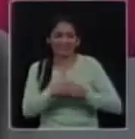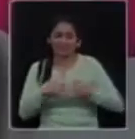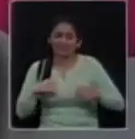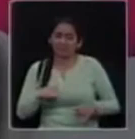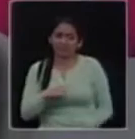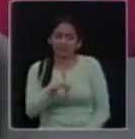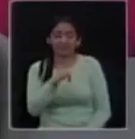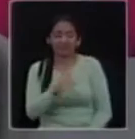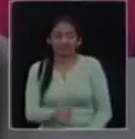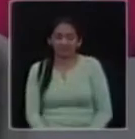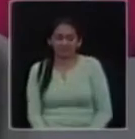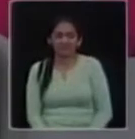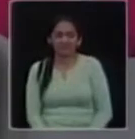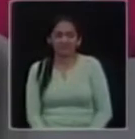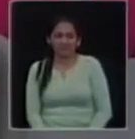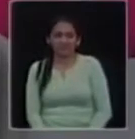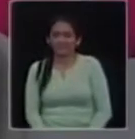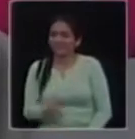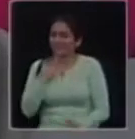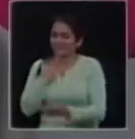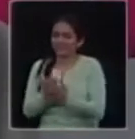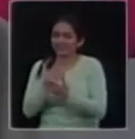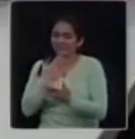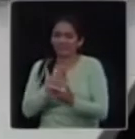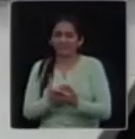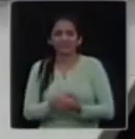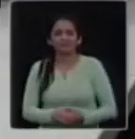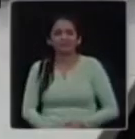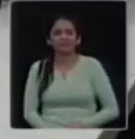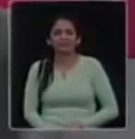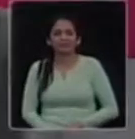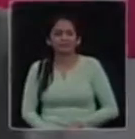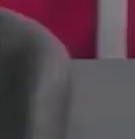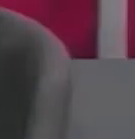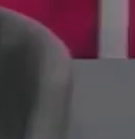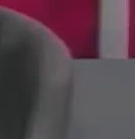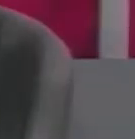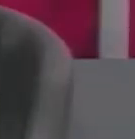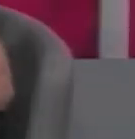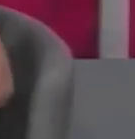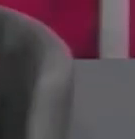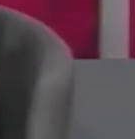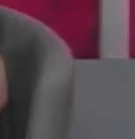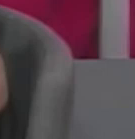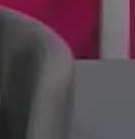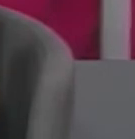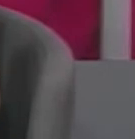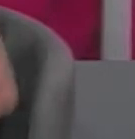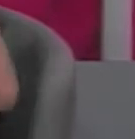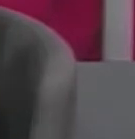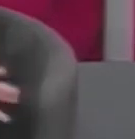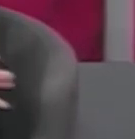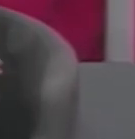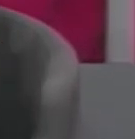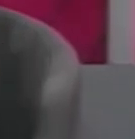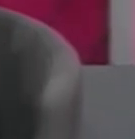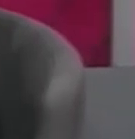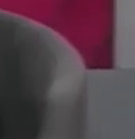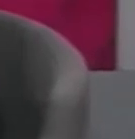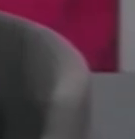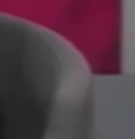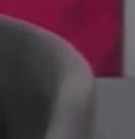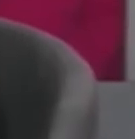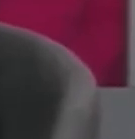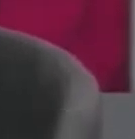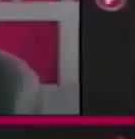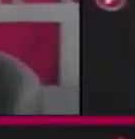y cosechar todos esos sueños. ¿Ah? Muchas gracias. Gracias por acompañarnos y compartir sus experiencias, amigos televidentes, a ustedes. Yo los invito como siempre a visitar nuestra